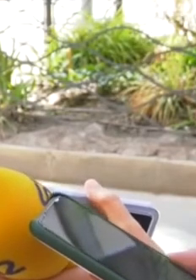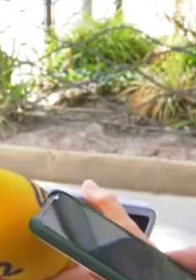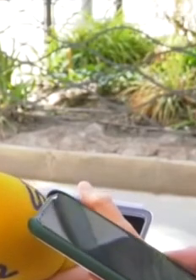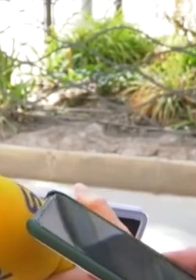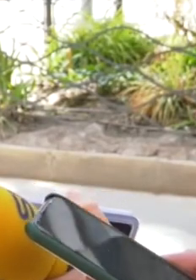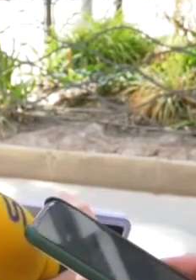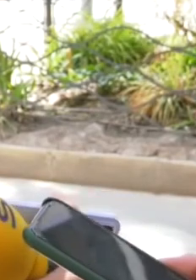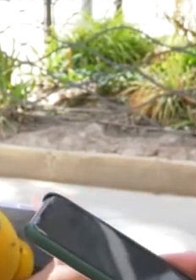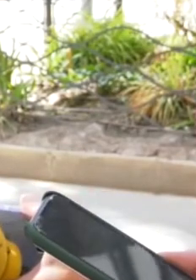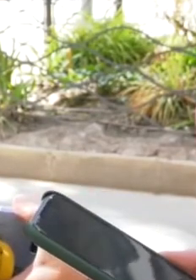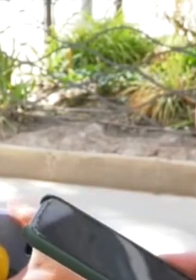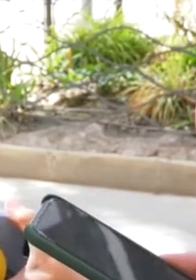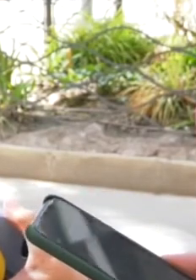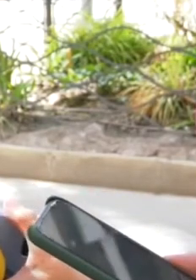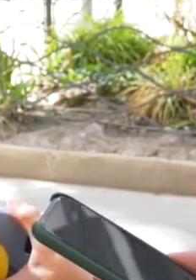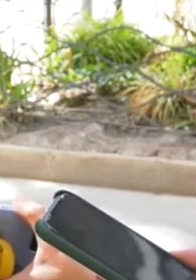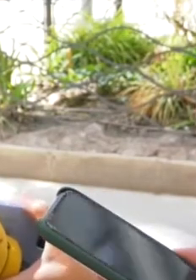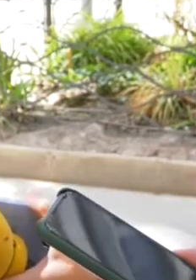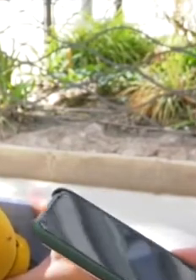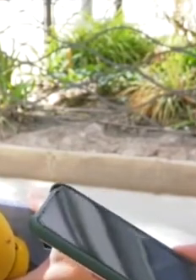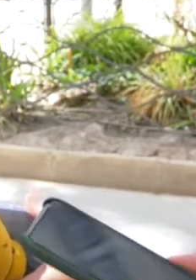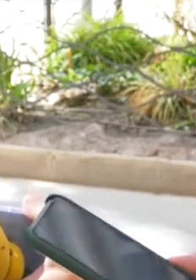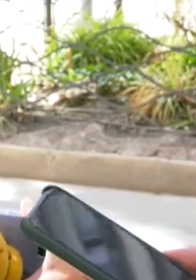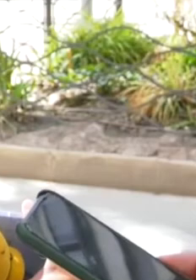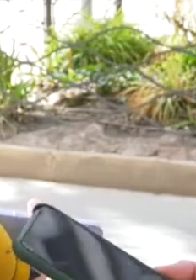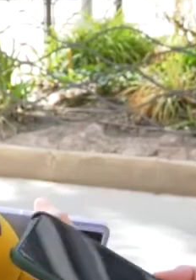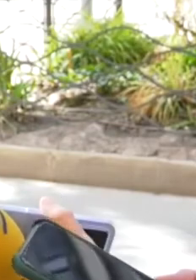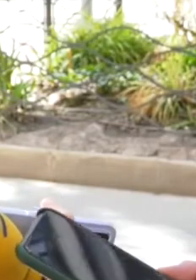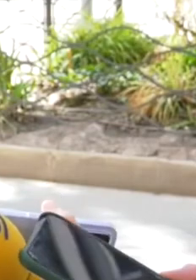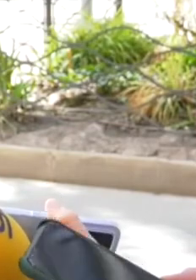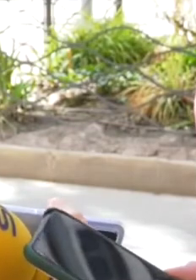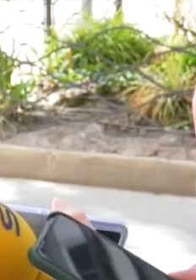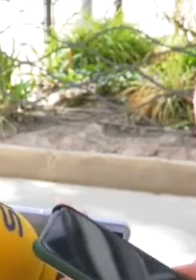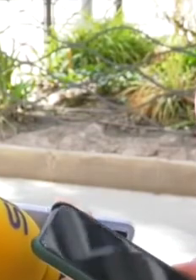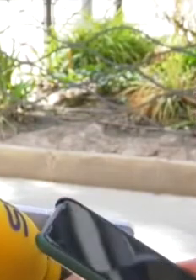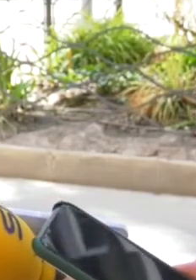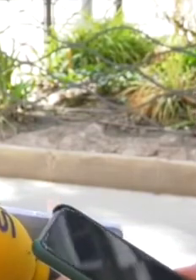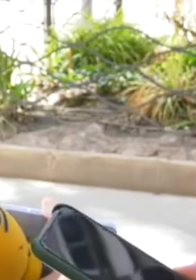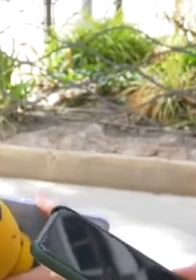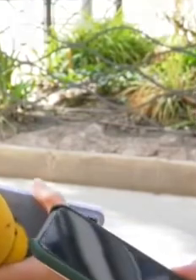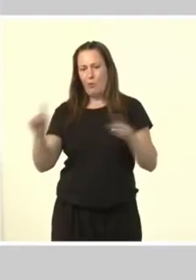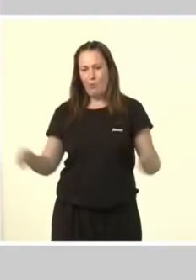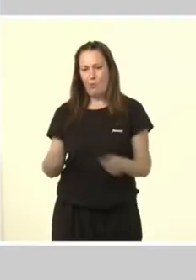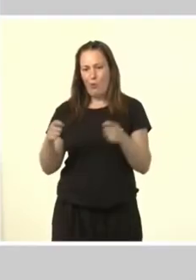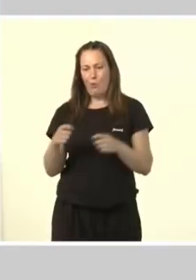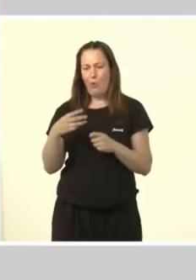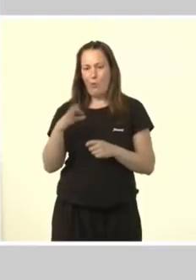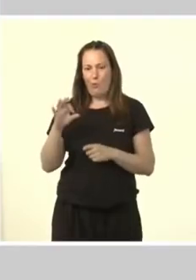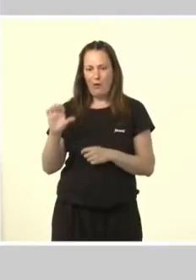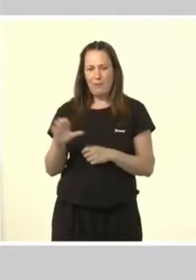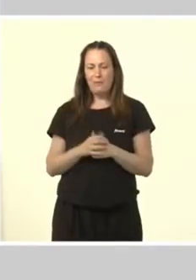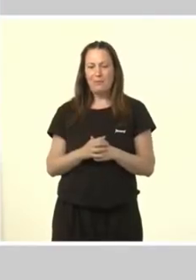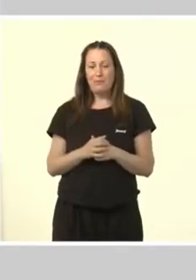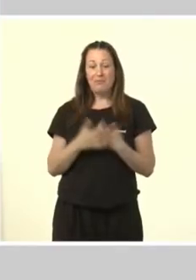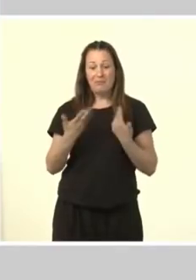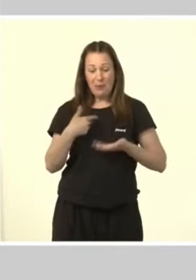comes podemos ayudar con la política pues ayudar a la ciudadanía a conseguir una vida mes fácil y más feliz la vicepresidenta